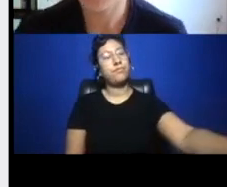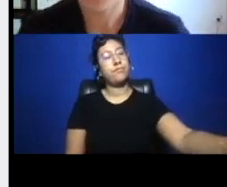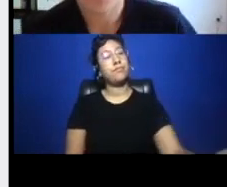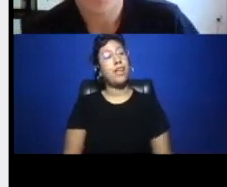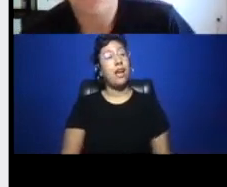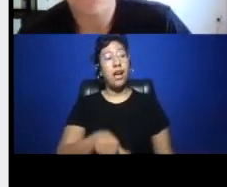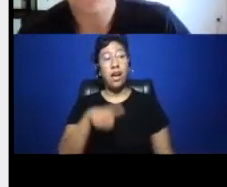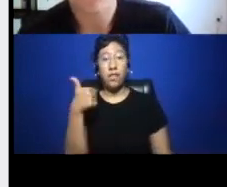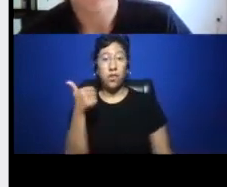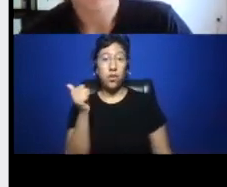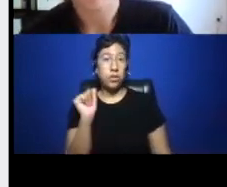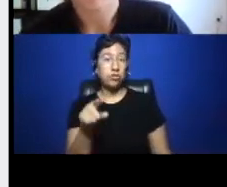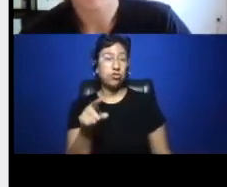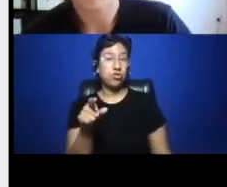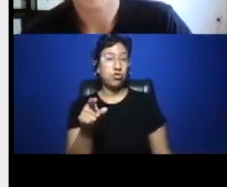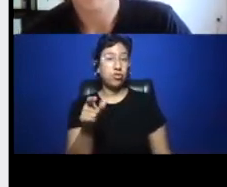¿Alguna otra pregunta?